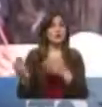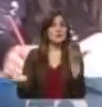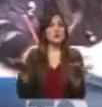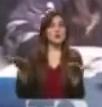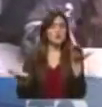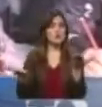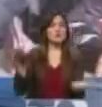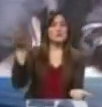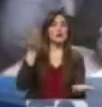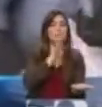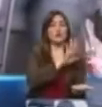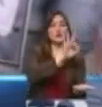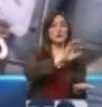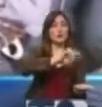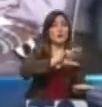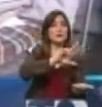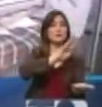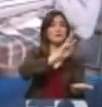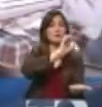sierra, con